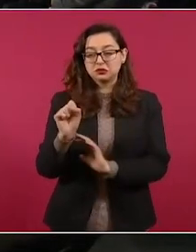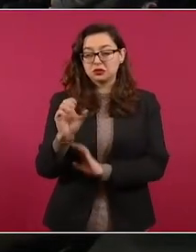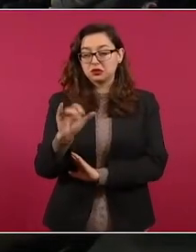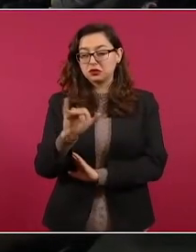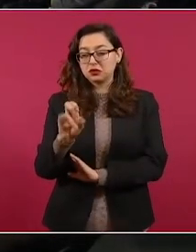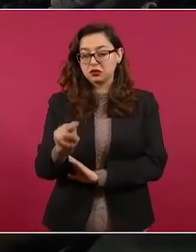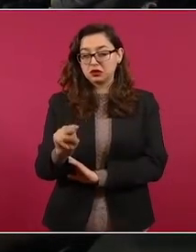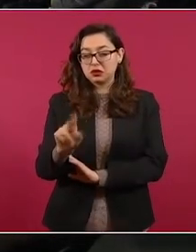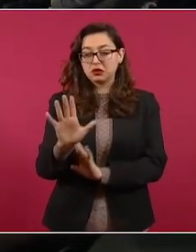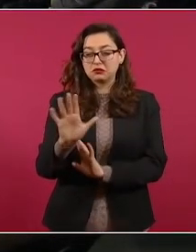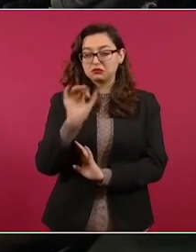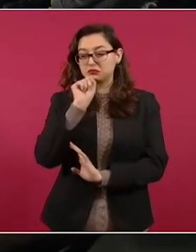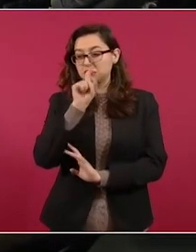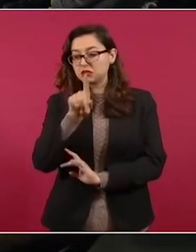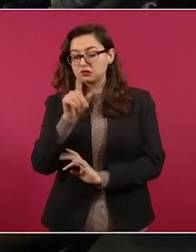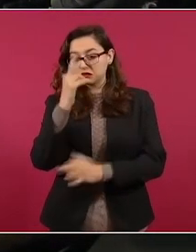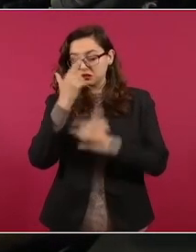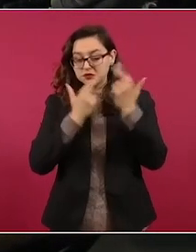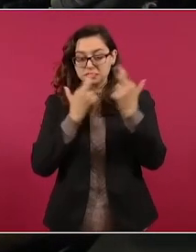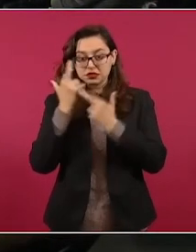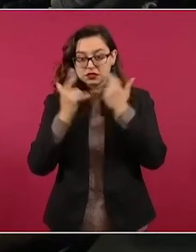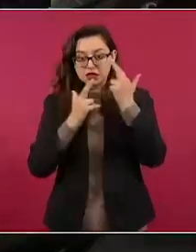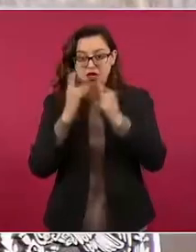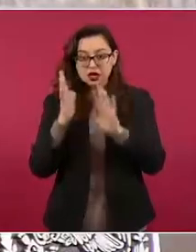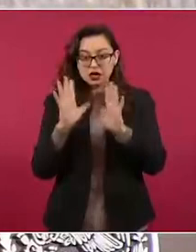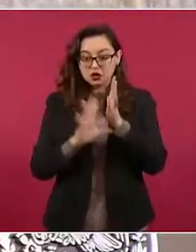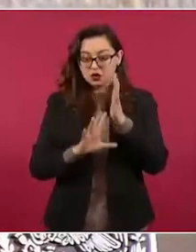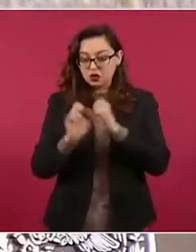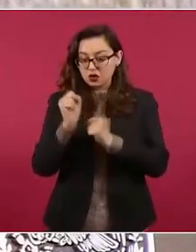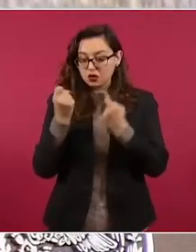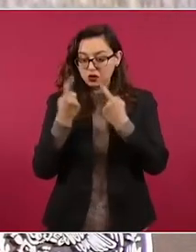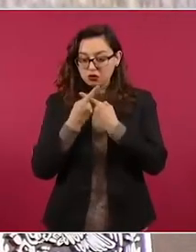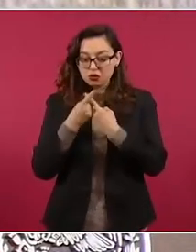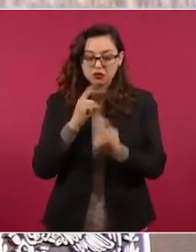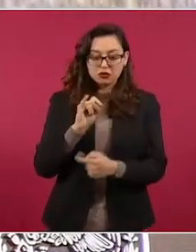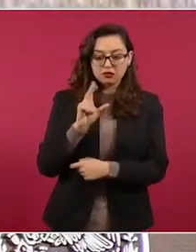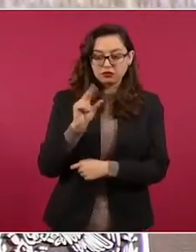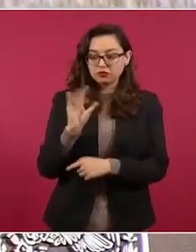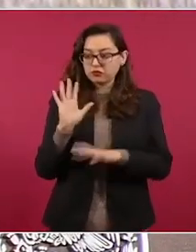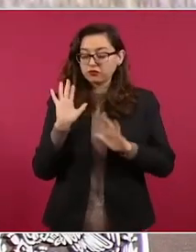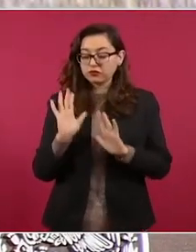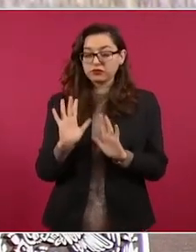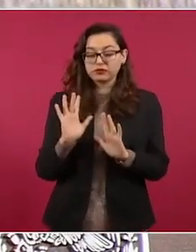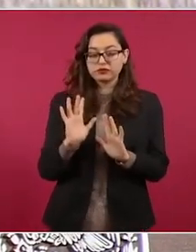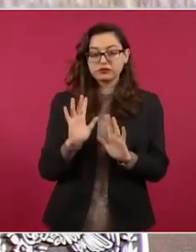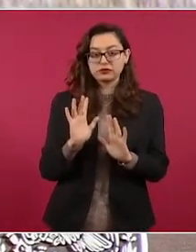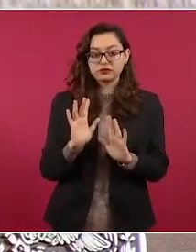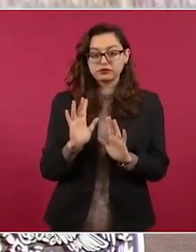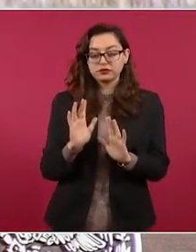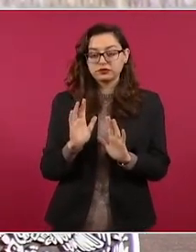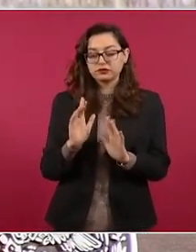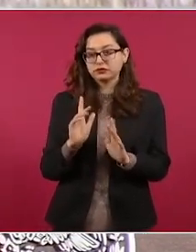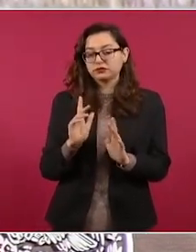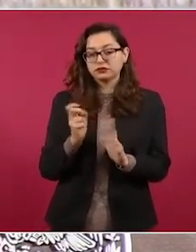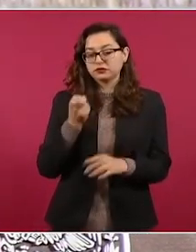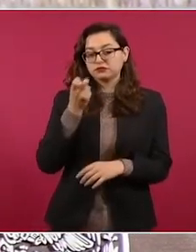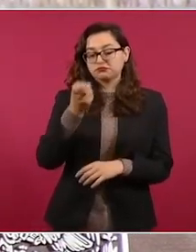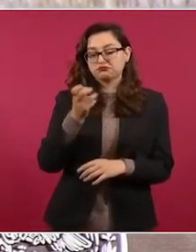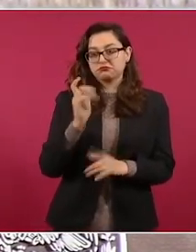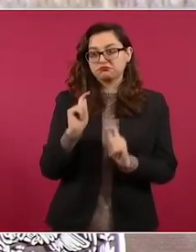controversia constitucional o se declara inconstitucional en el caso de que se apruebe la ley,